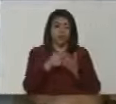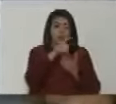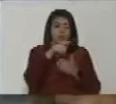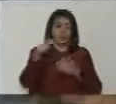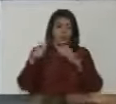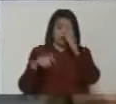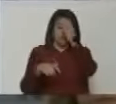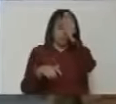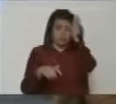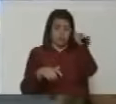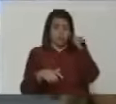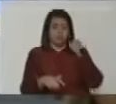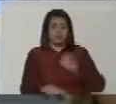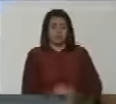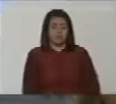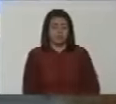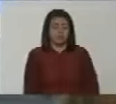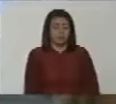población.